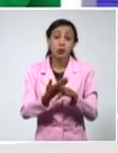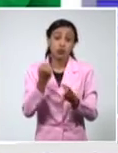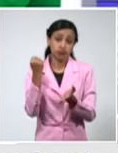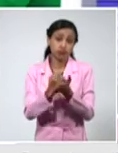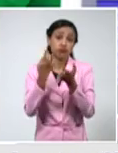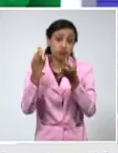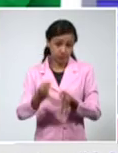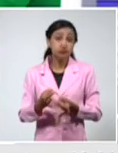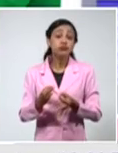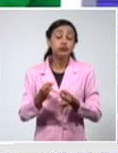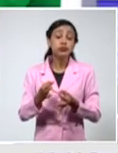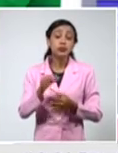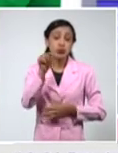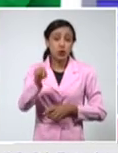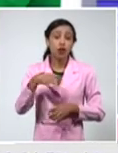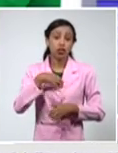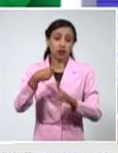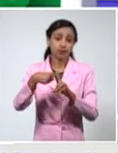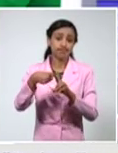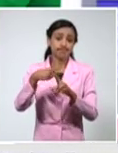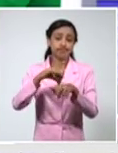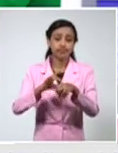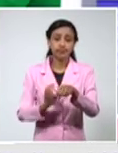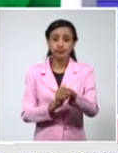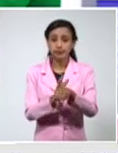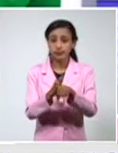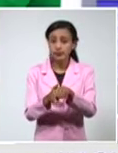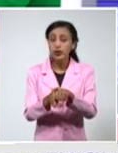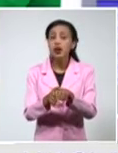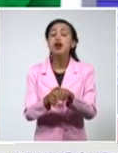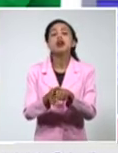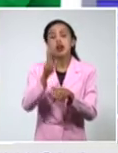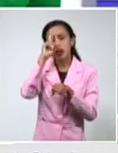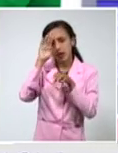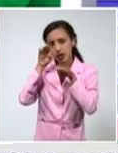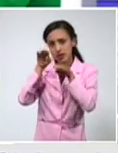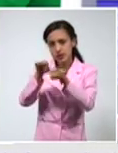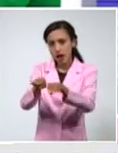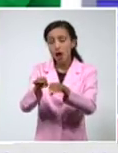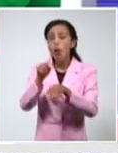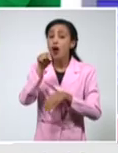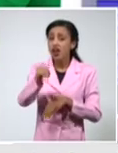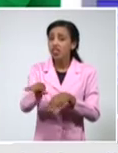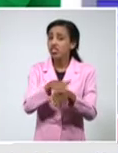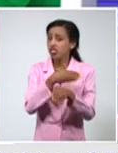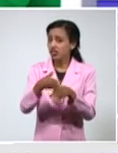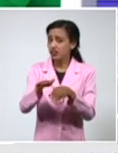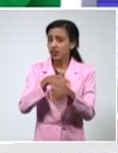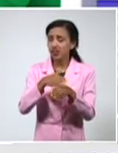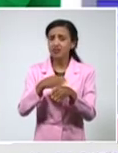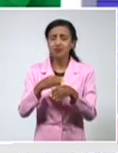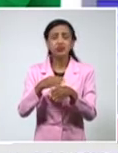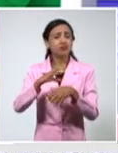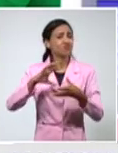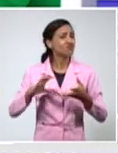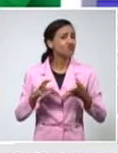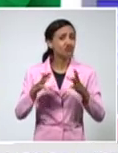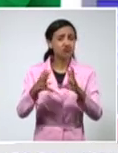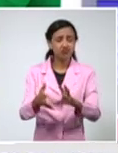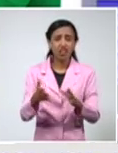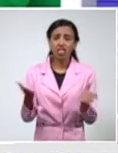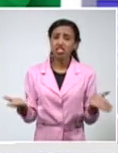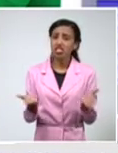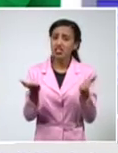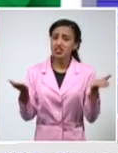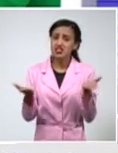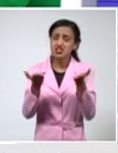diagnóstico de COVID-19, estuvo ingresado, presentó un grupo de complicaciones, una evolución un